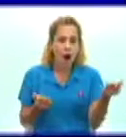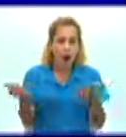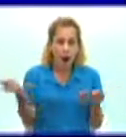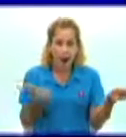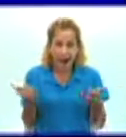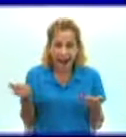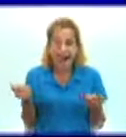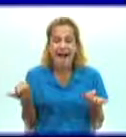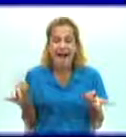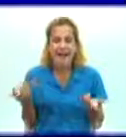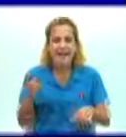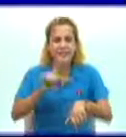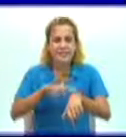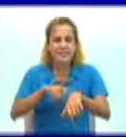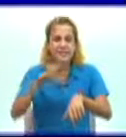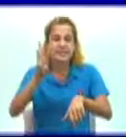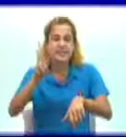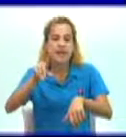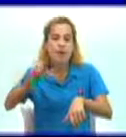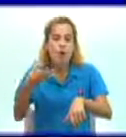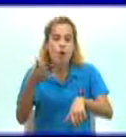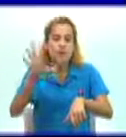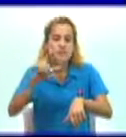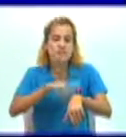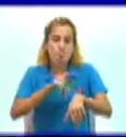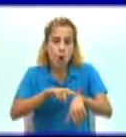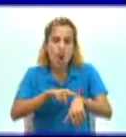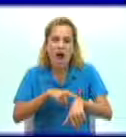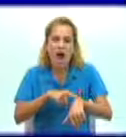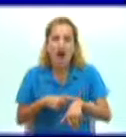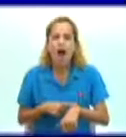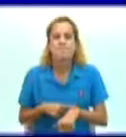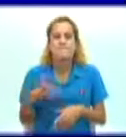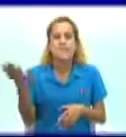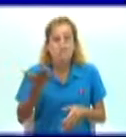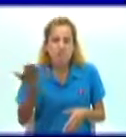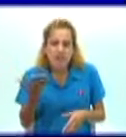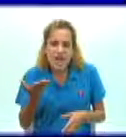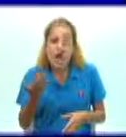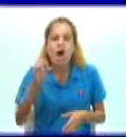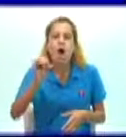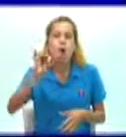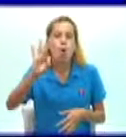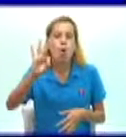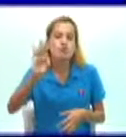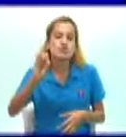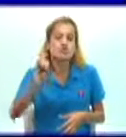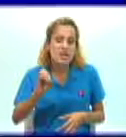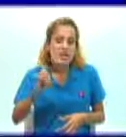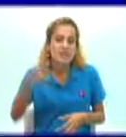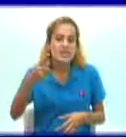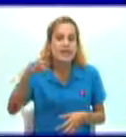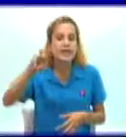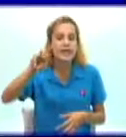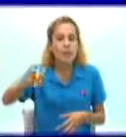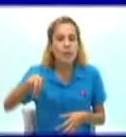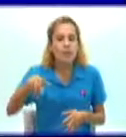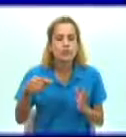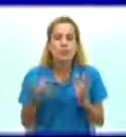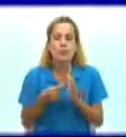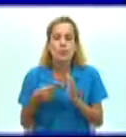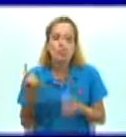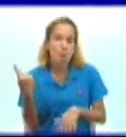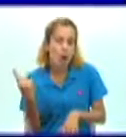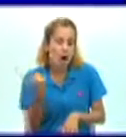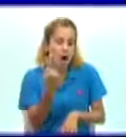en 3,5 horas si va a una velocidad de 80 kilómetros por cada hora?